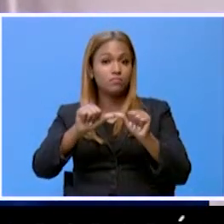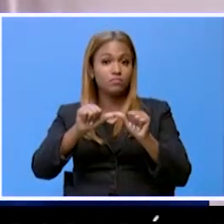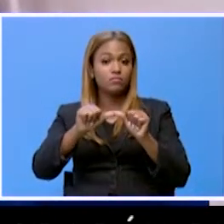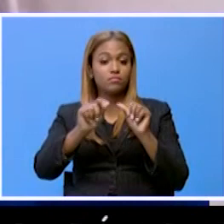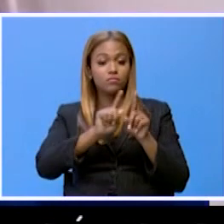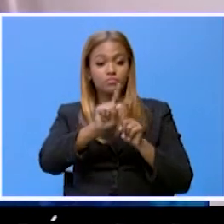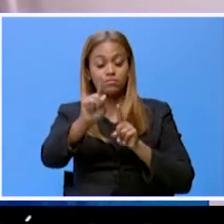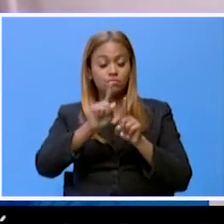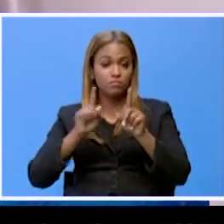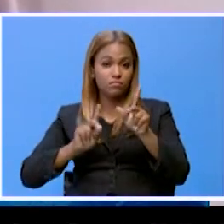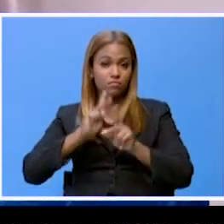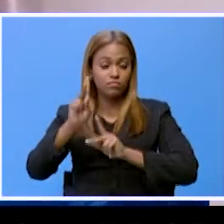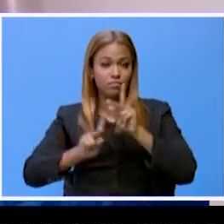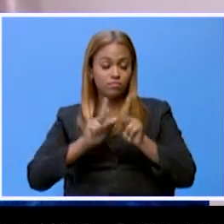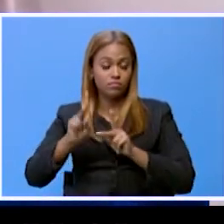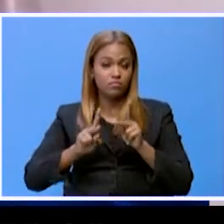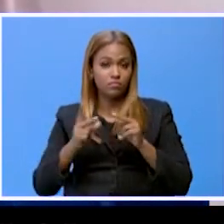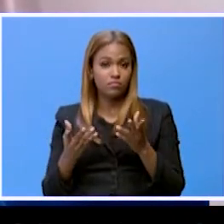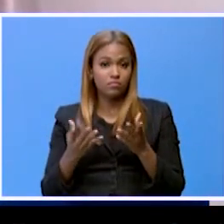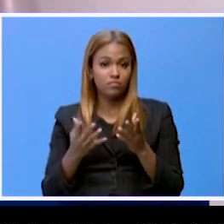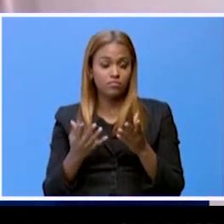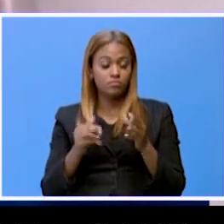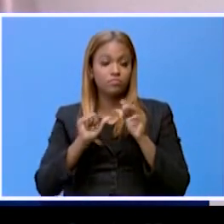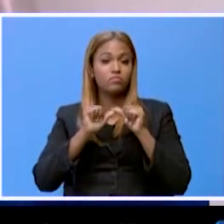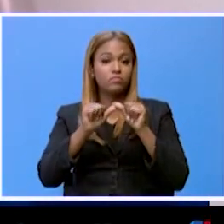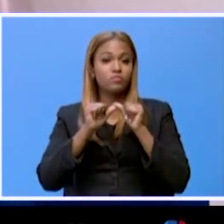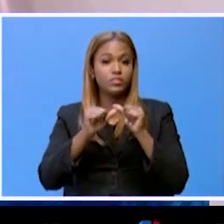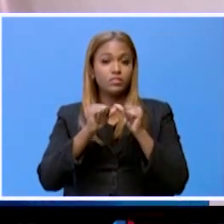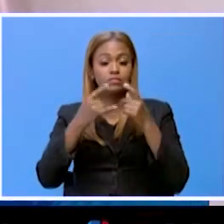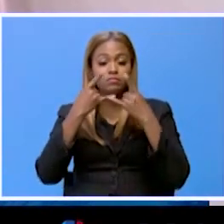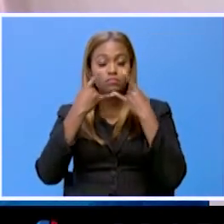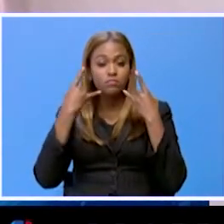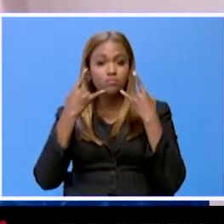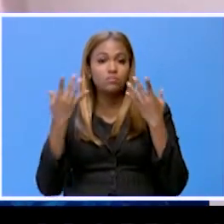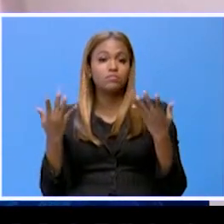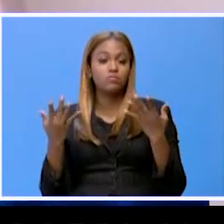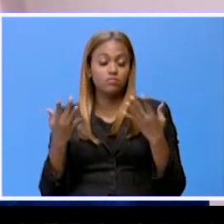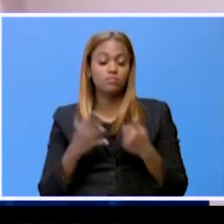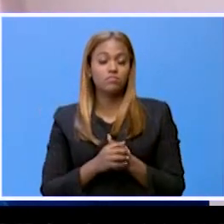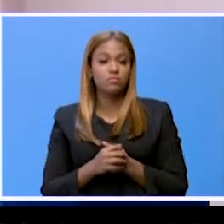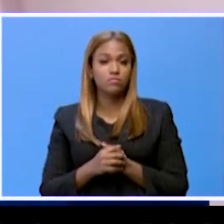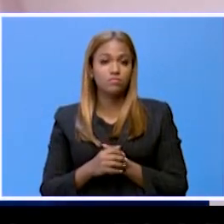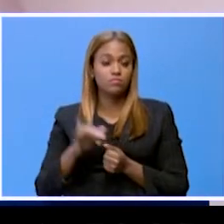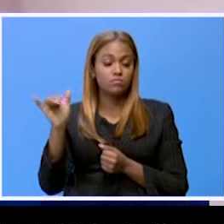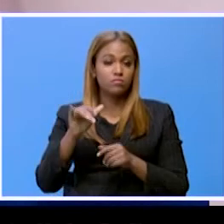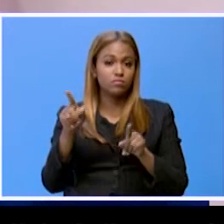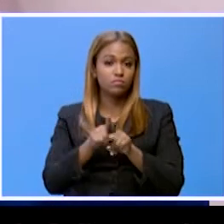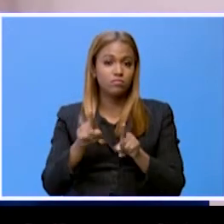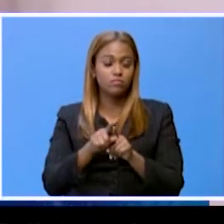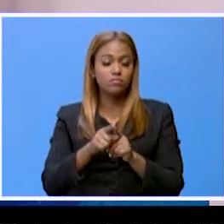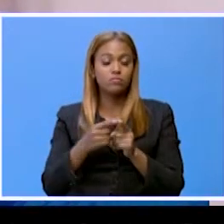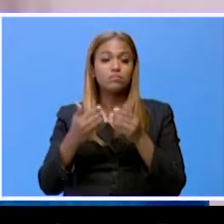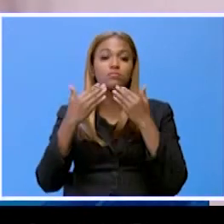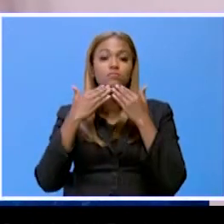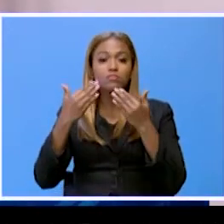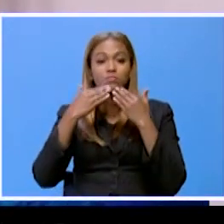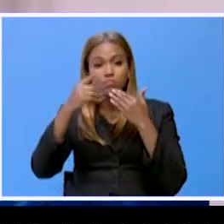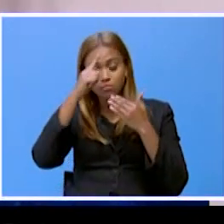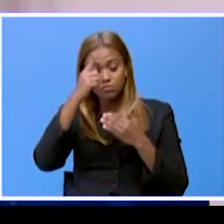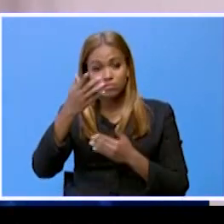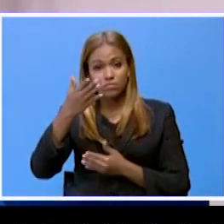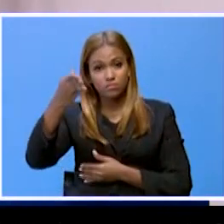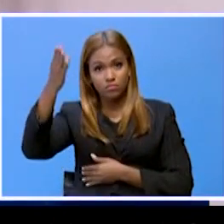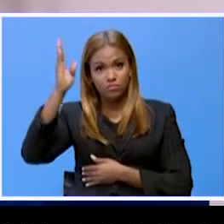el distanciamiento, mantener la mascarilla y, gracias al